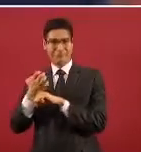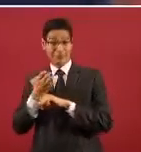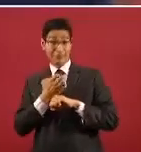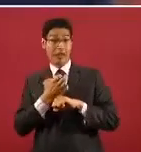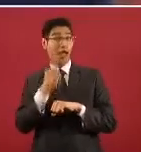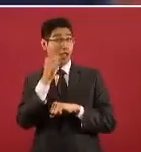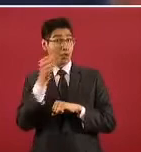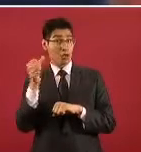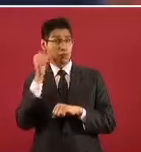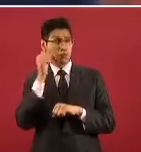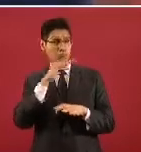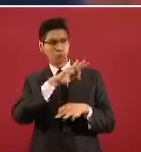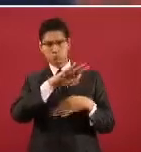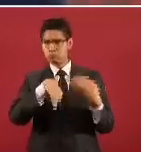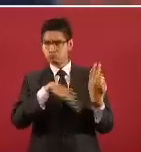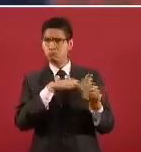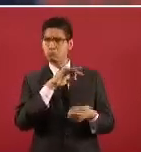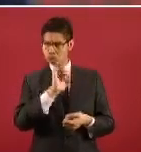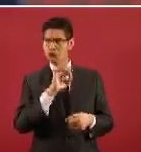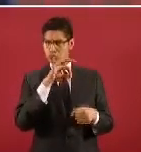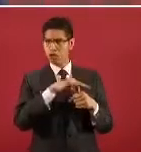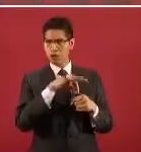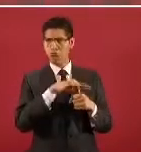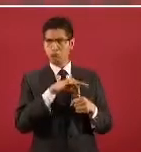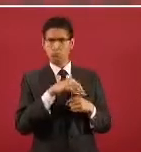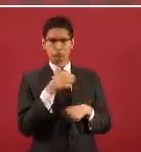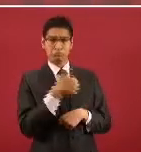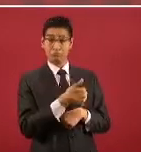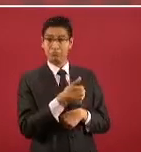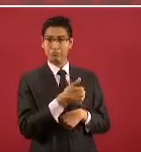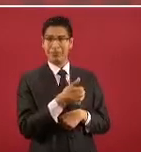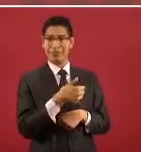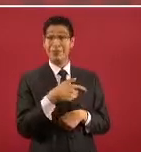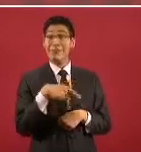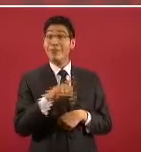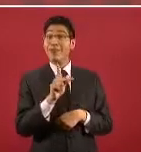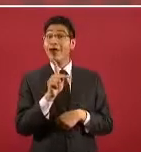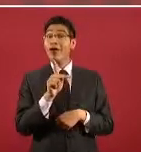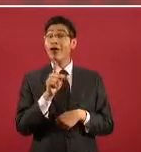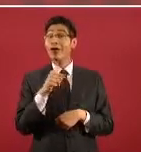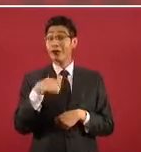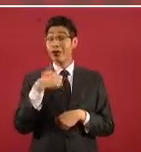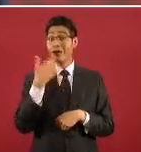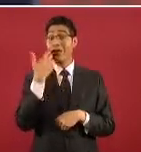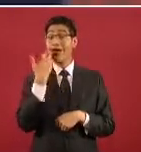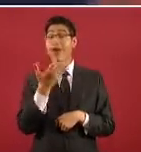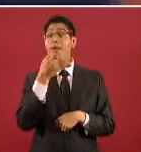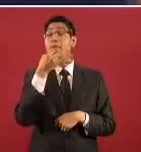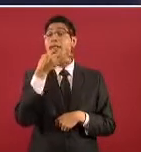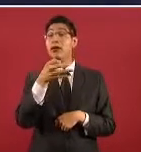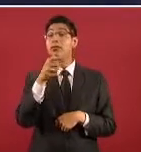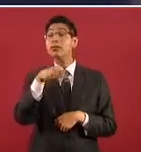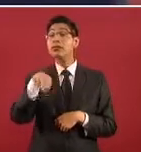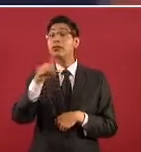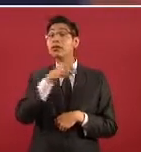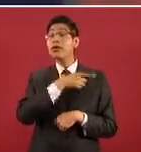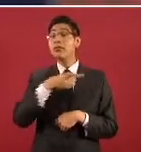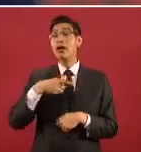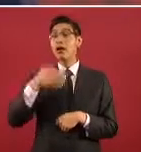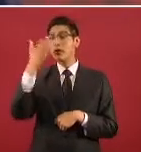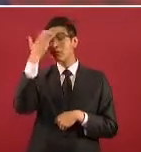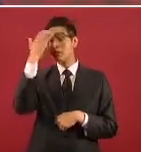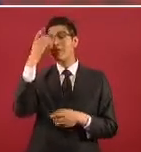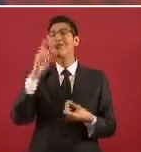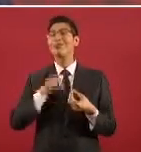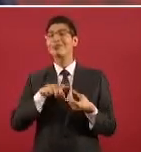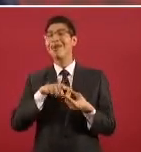favor. Solo una legislatura, pero quiero que lo sepan los ciudadanos de